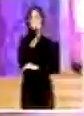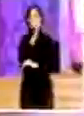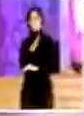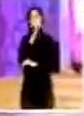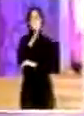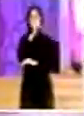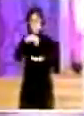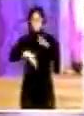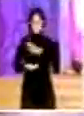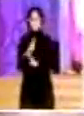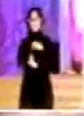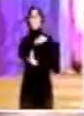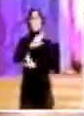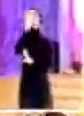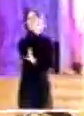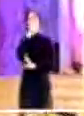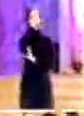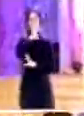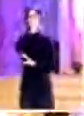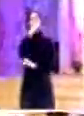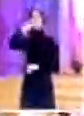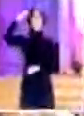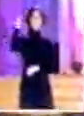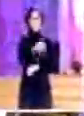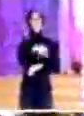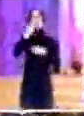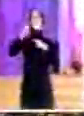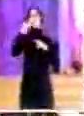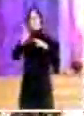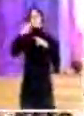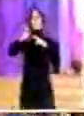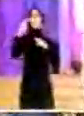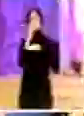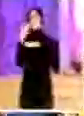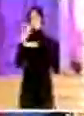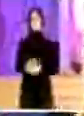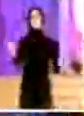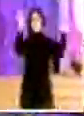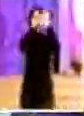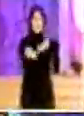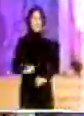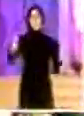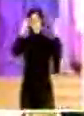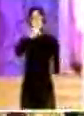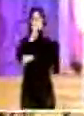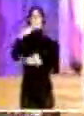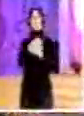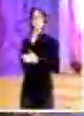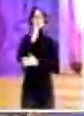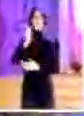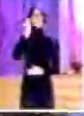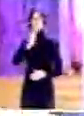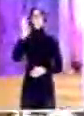Porque ha nacido en un país de mierda, en el que los políticos no nos representan, porque son todos